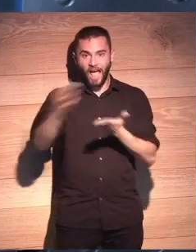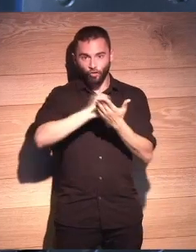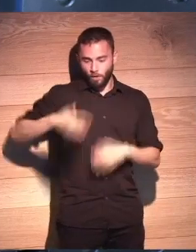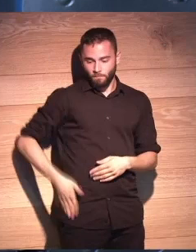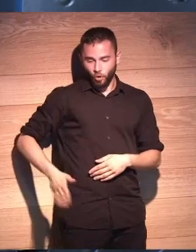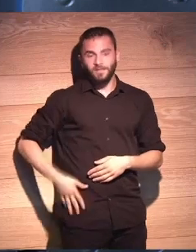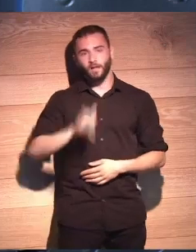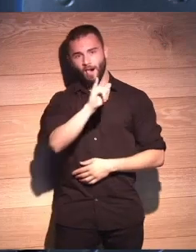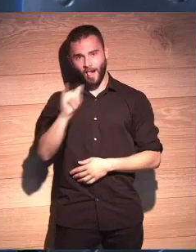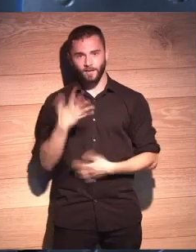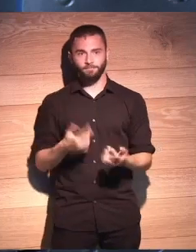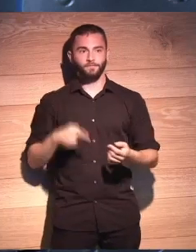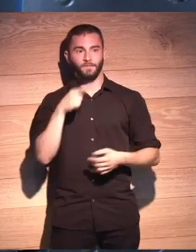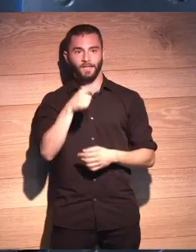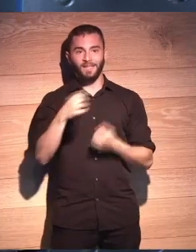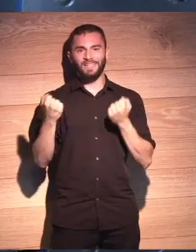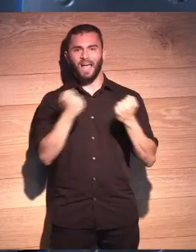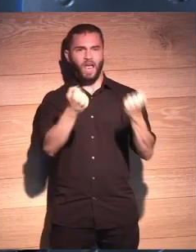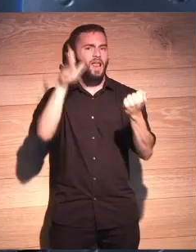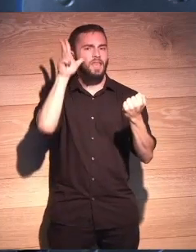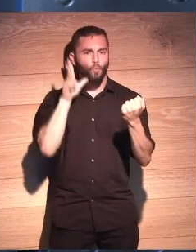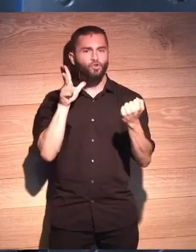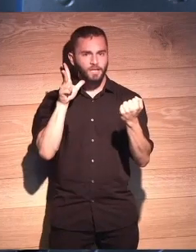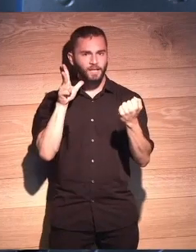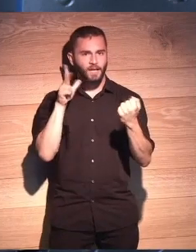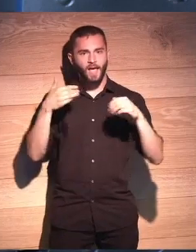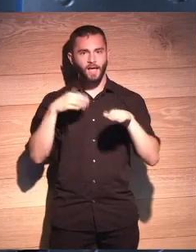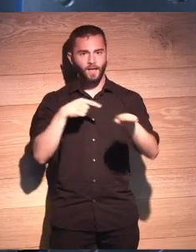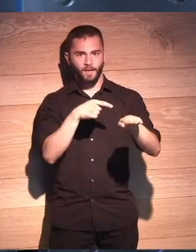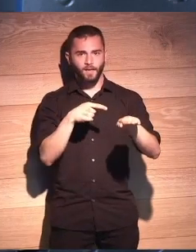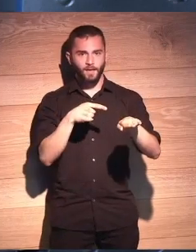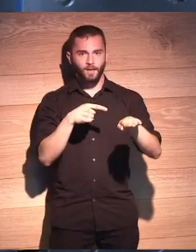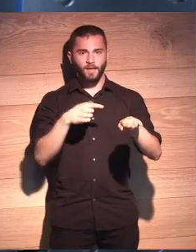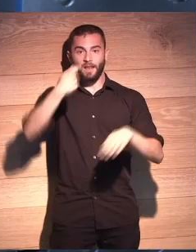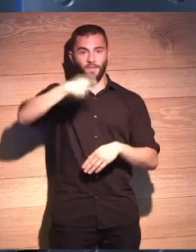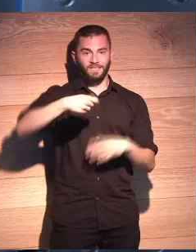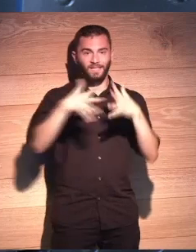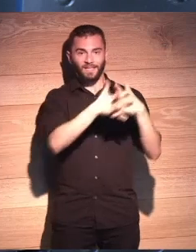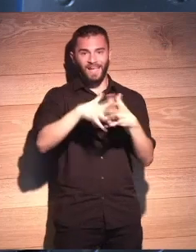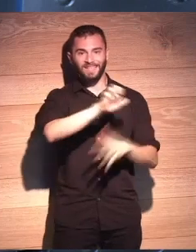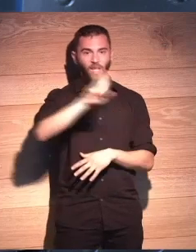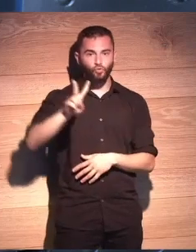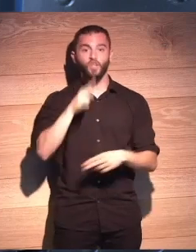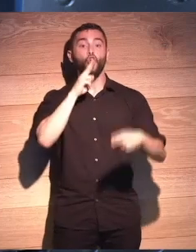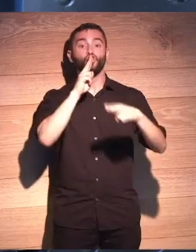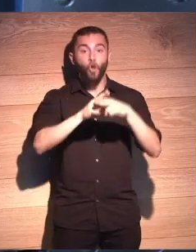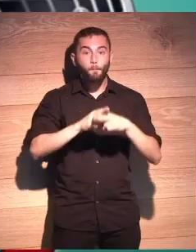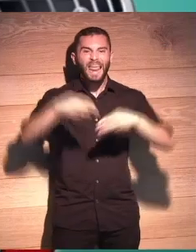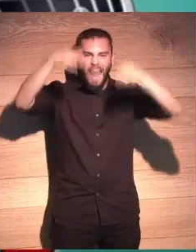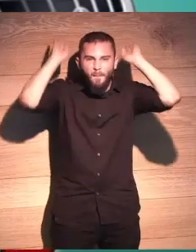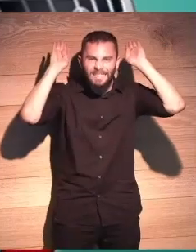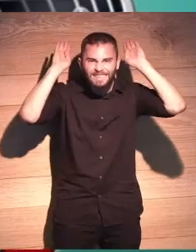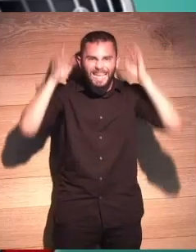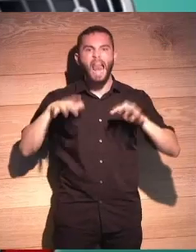Y fijaros, esta es la limusina más conocida del mundo. Es la limusina del presidente de Estados Unidos, se llama La Bestia. No sé si lo sabéis, pero